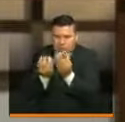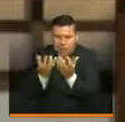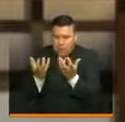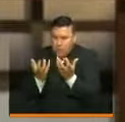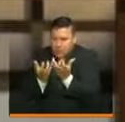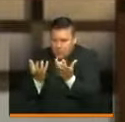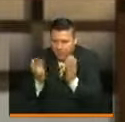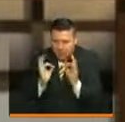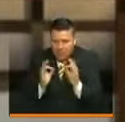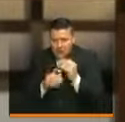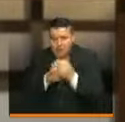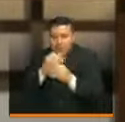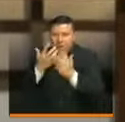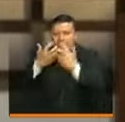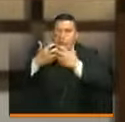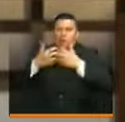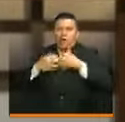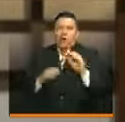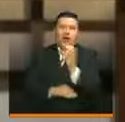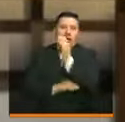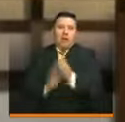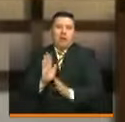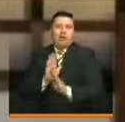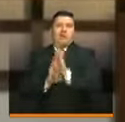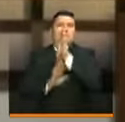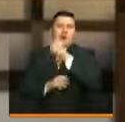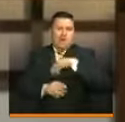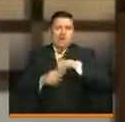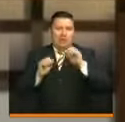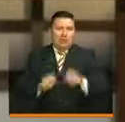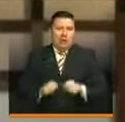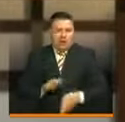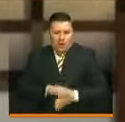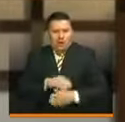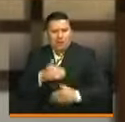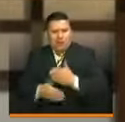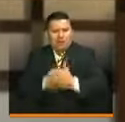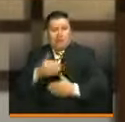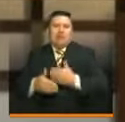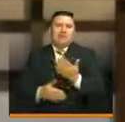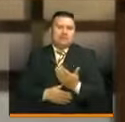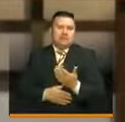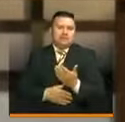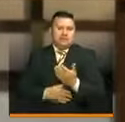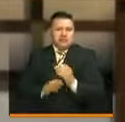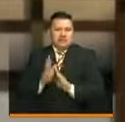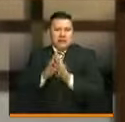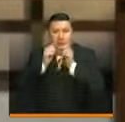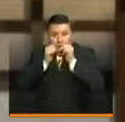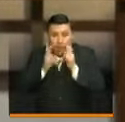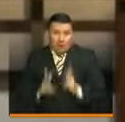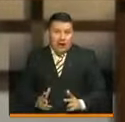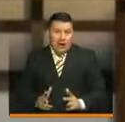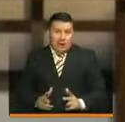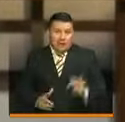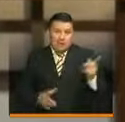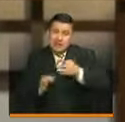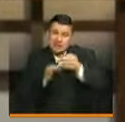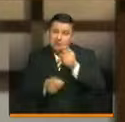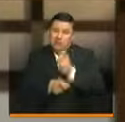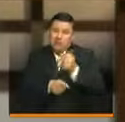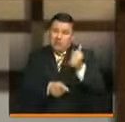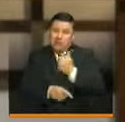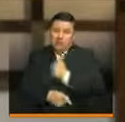colombianos progrese, para que, adaptados a esta situación, sigamos avanzando en la línea de desarrollo humano que usted explicaba muy